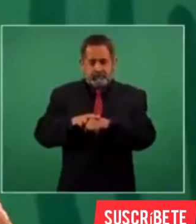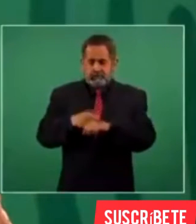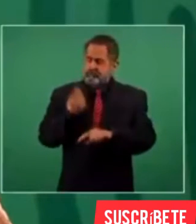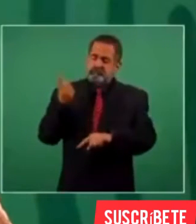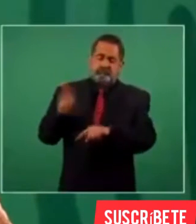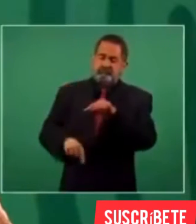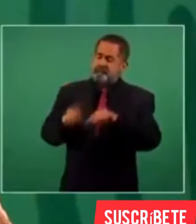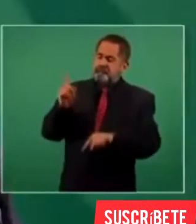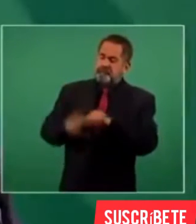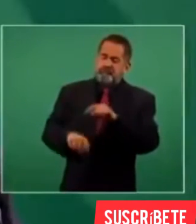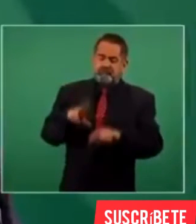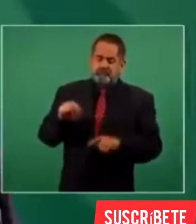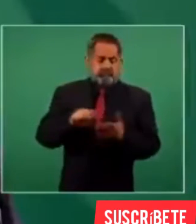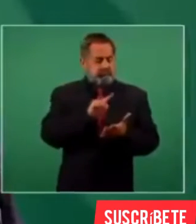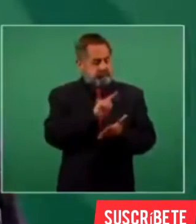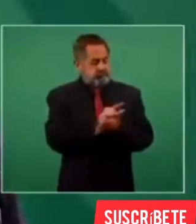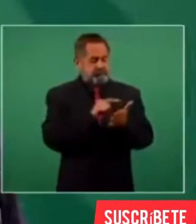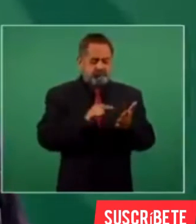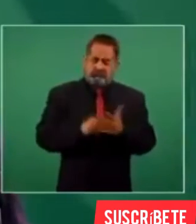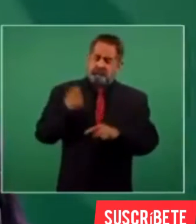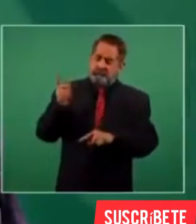candidaturas